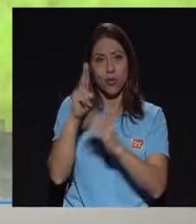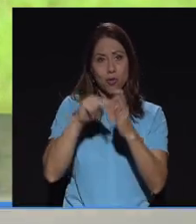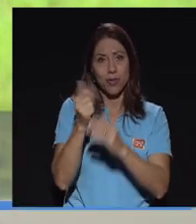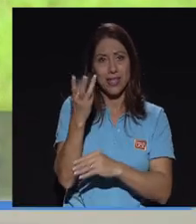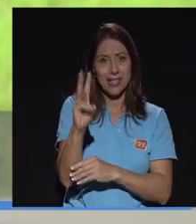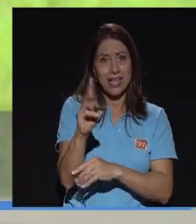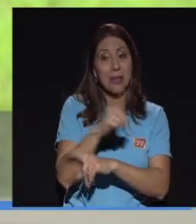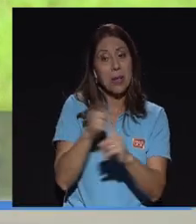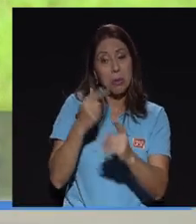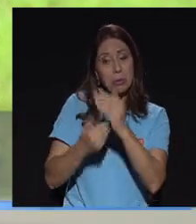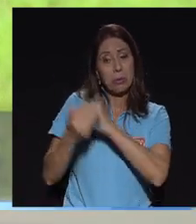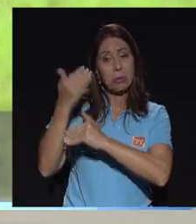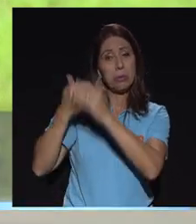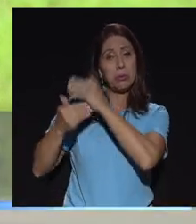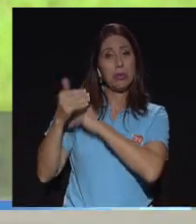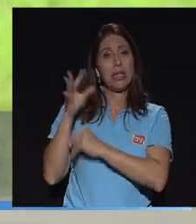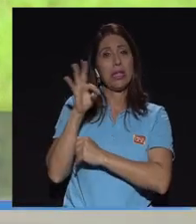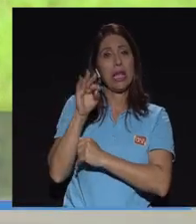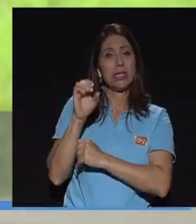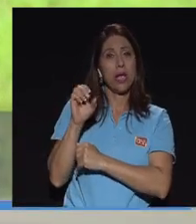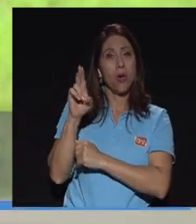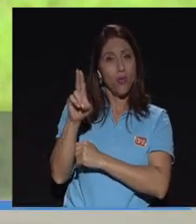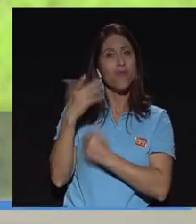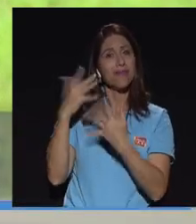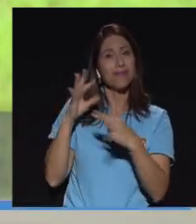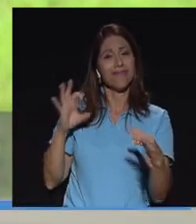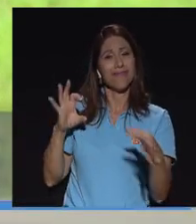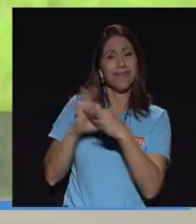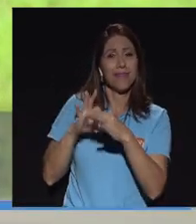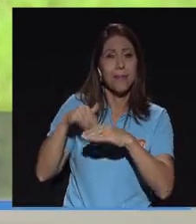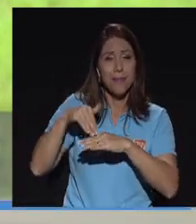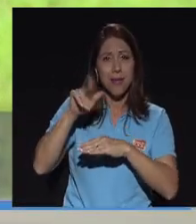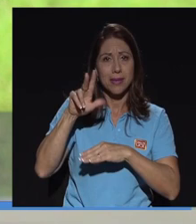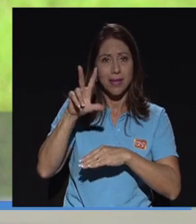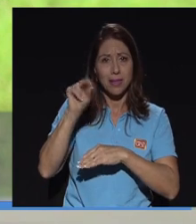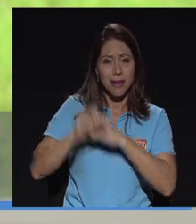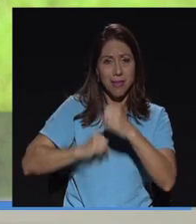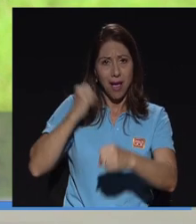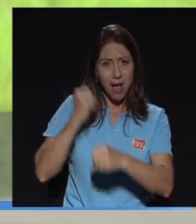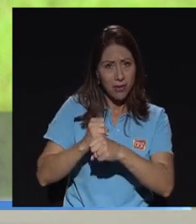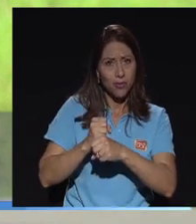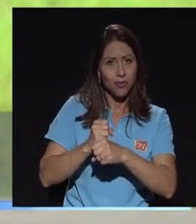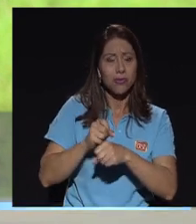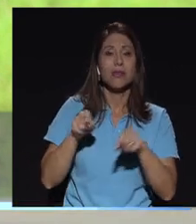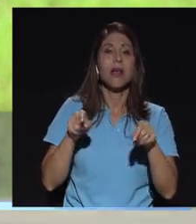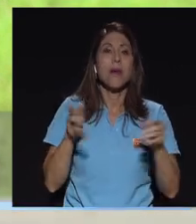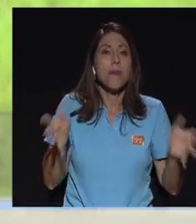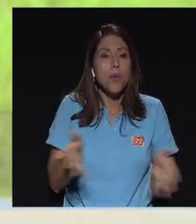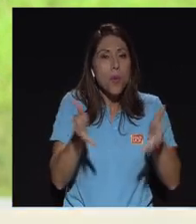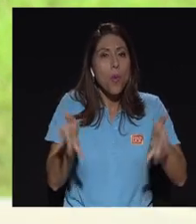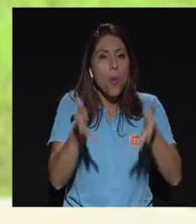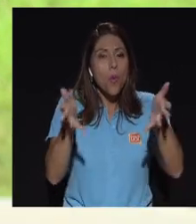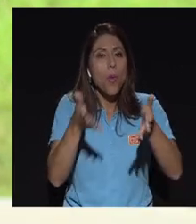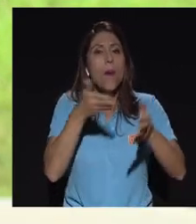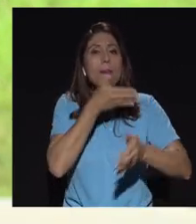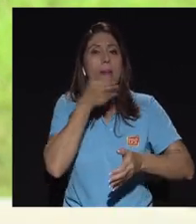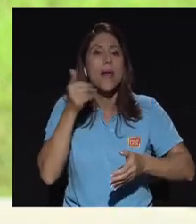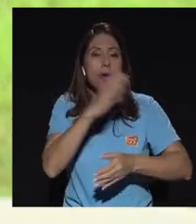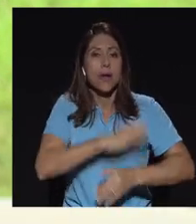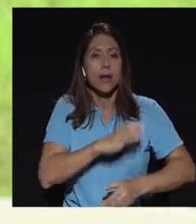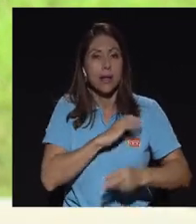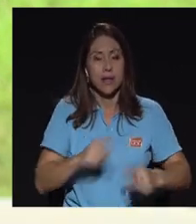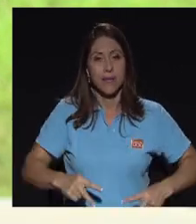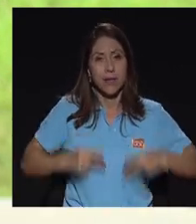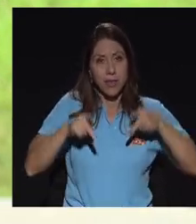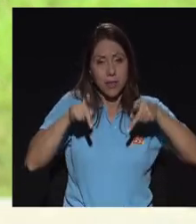como antecedente un TCU que tuvo más de 30 años de estar en la facultad, promoviendo también la mejor calidad de vida